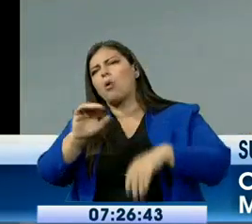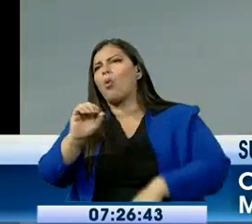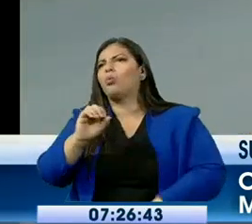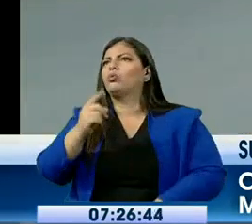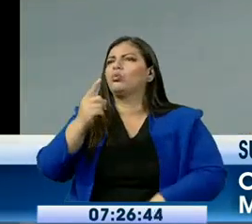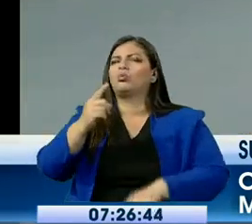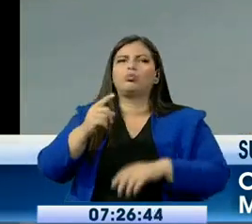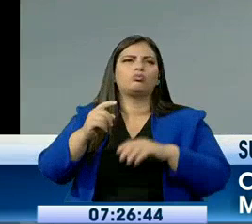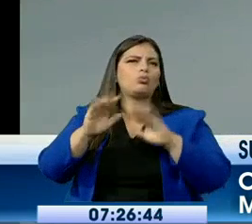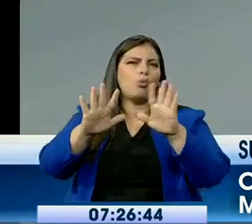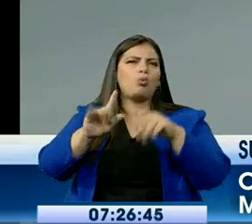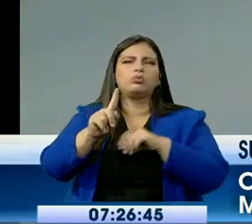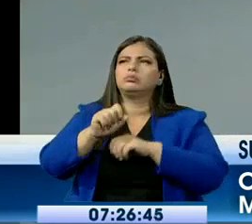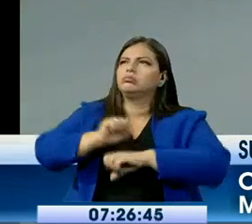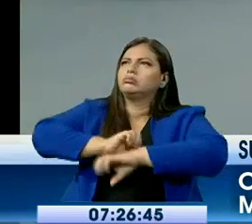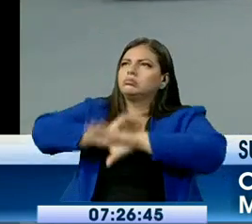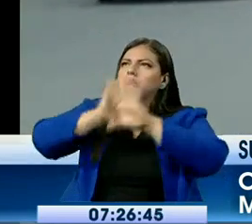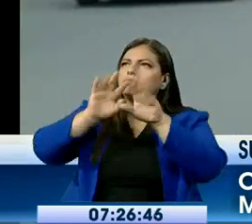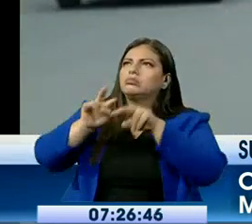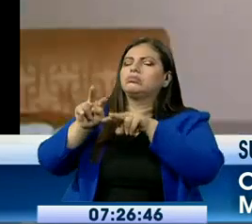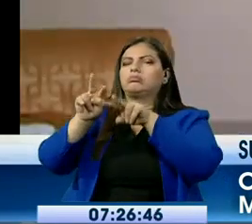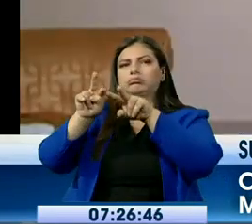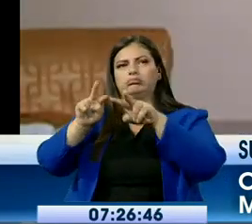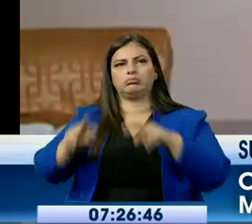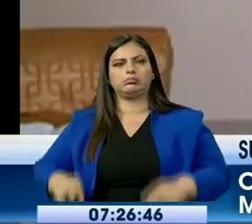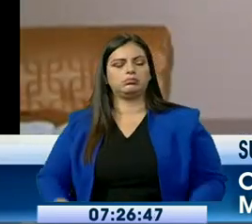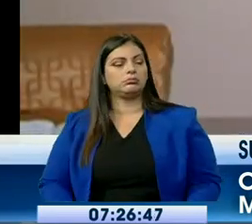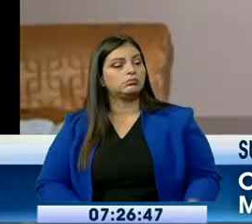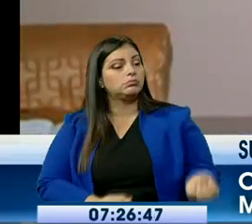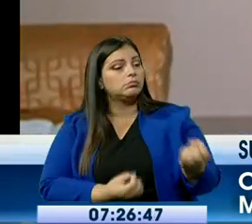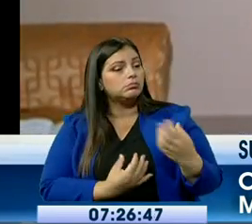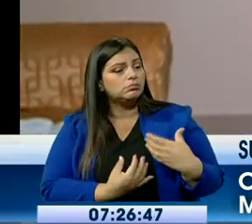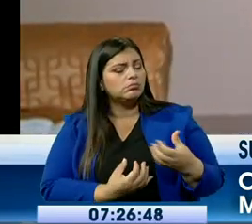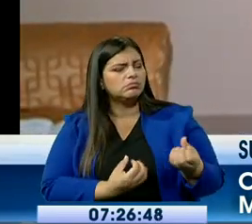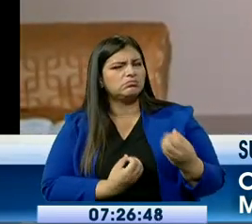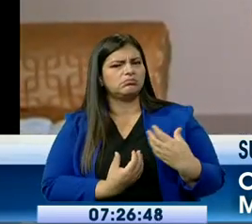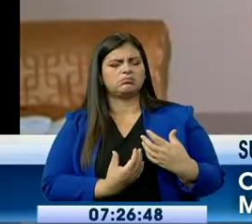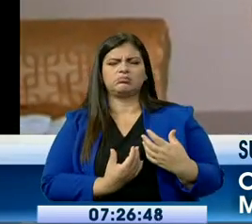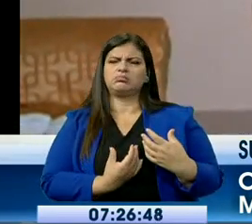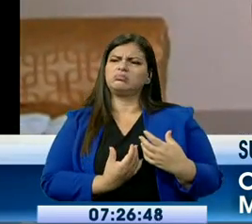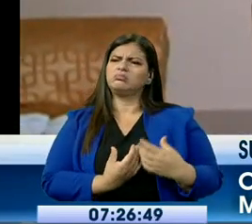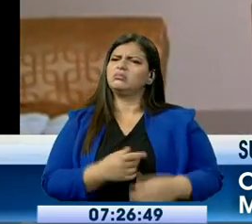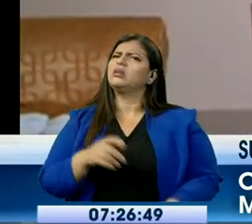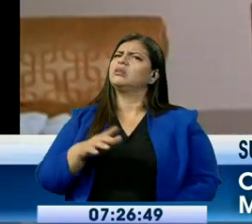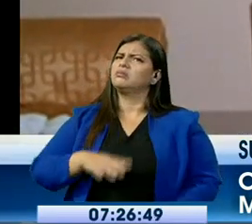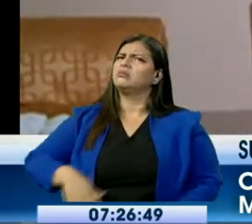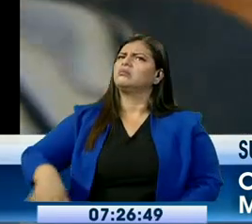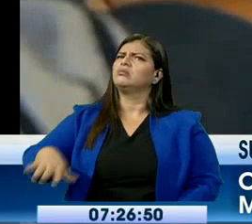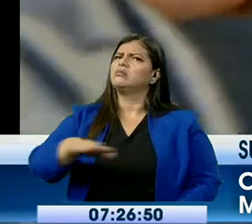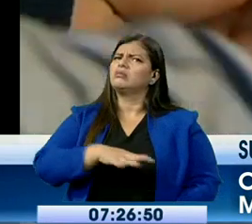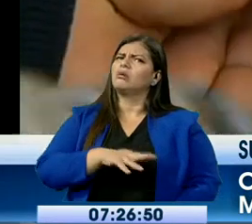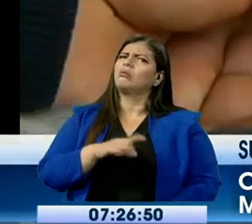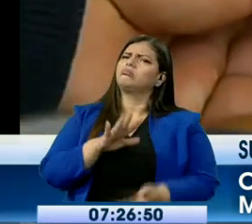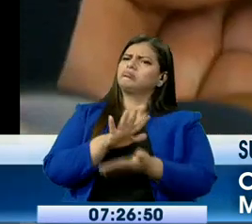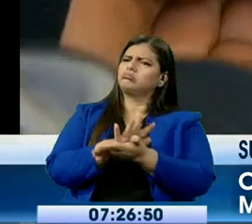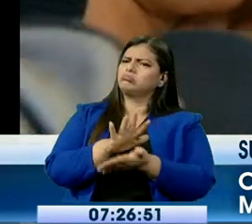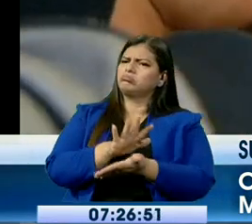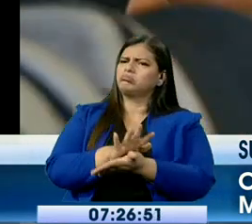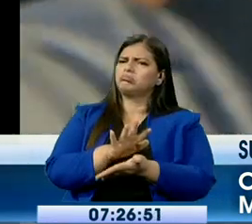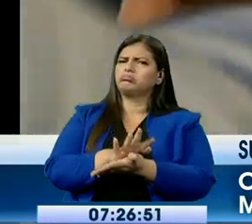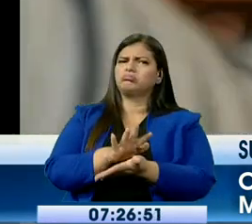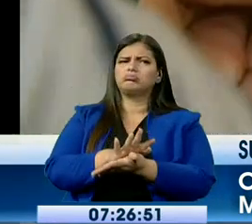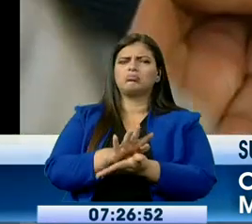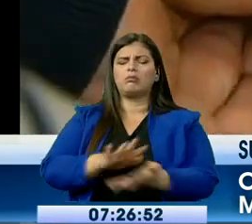sitio tranquilo y libre de delincuencia. Pero no se explica cómo alguien logró burlar la calma de su hogar. Por ello, aspira que